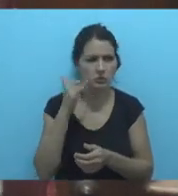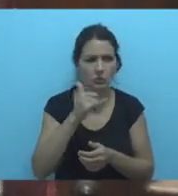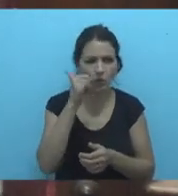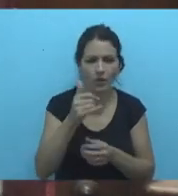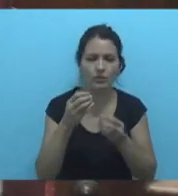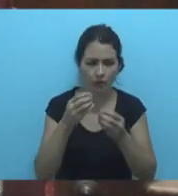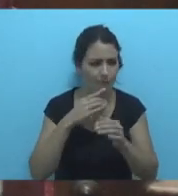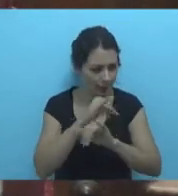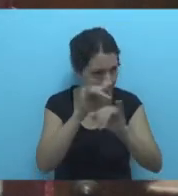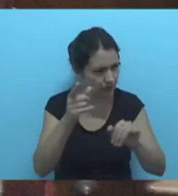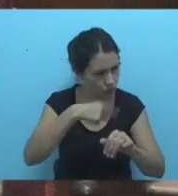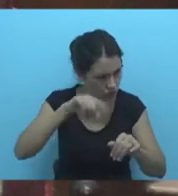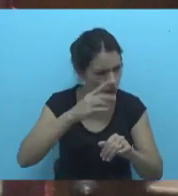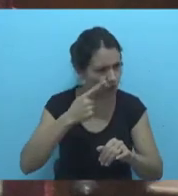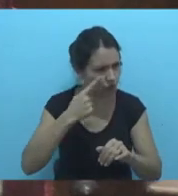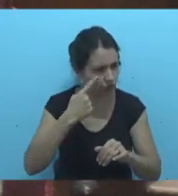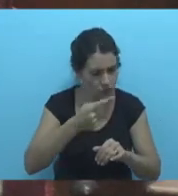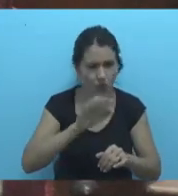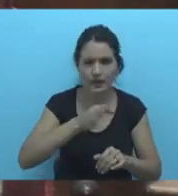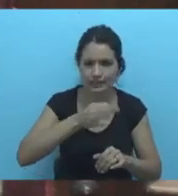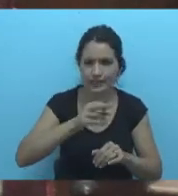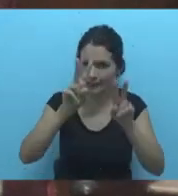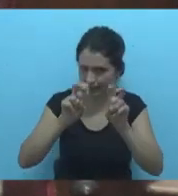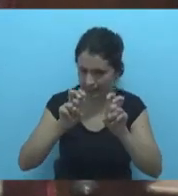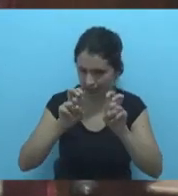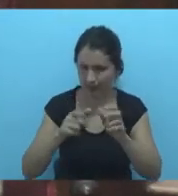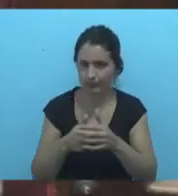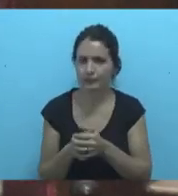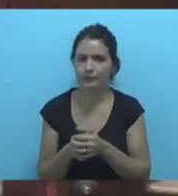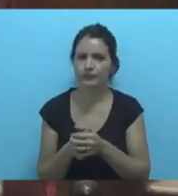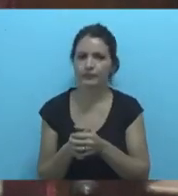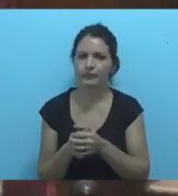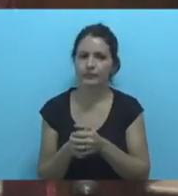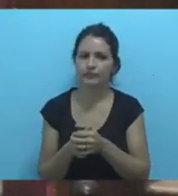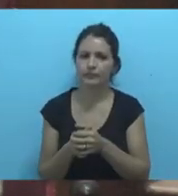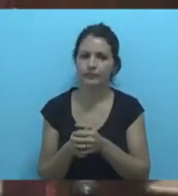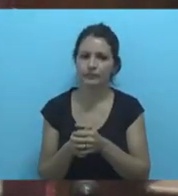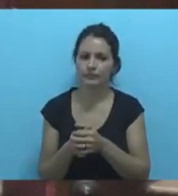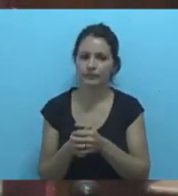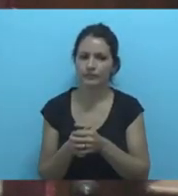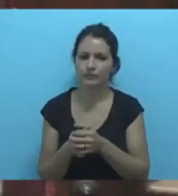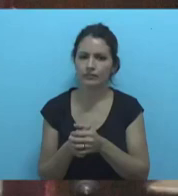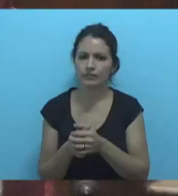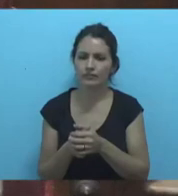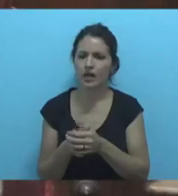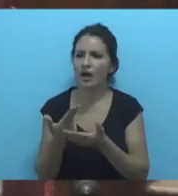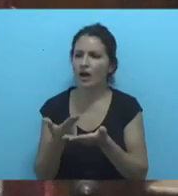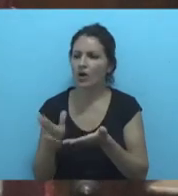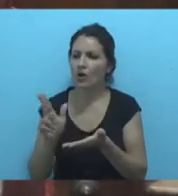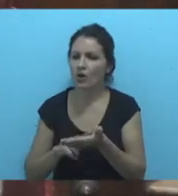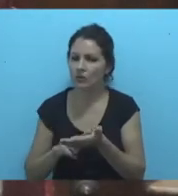los hechos para que todos tomemos conciencia y de que todos llevemos adelante el planteo de que debemos volver a